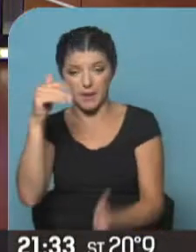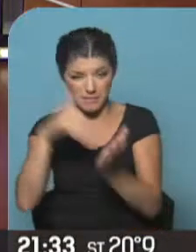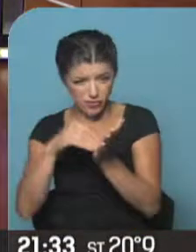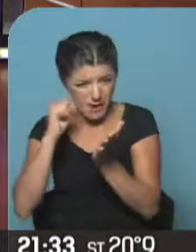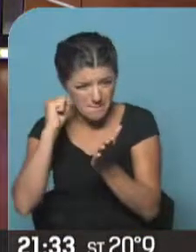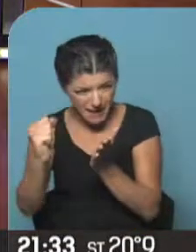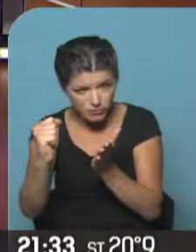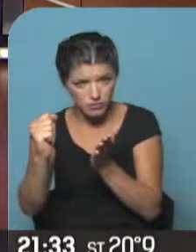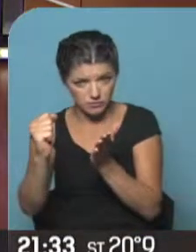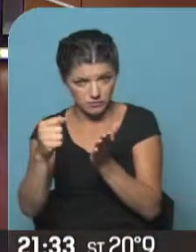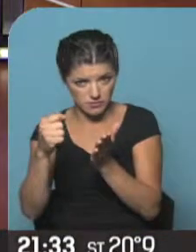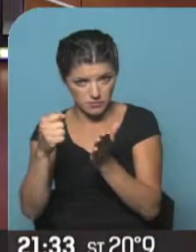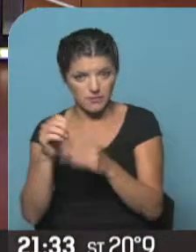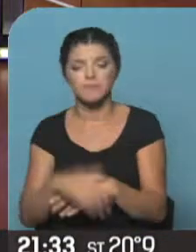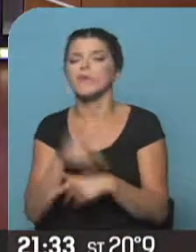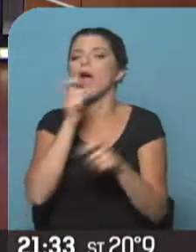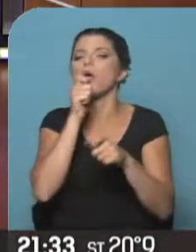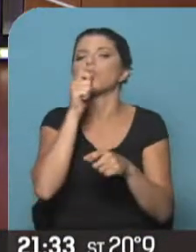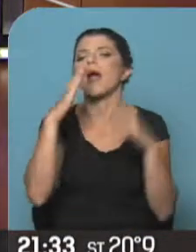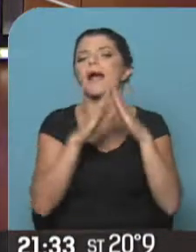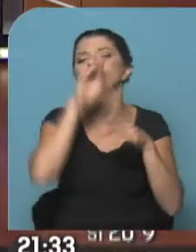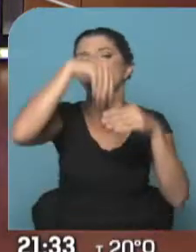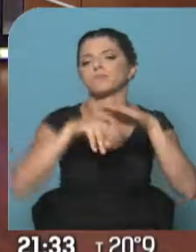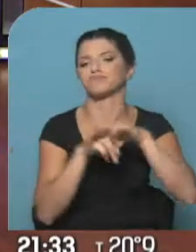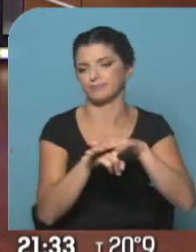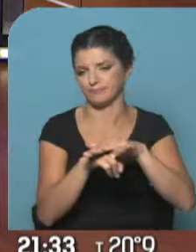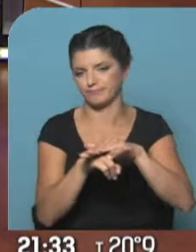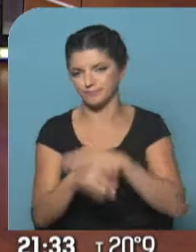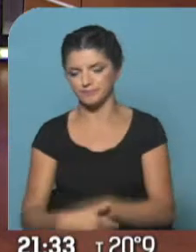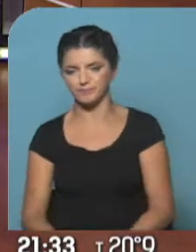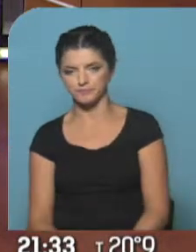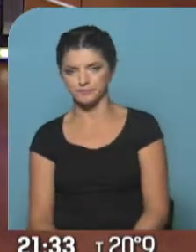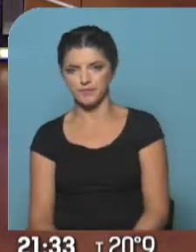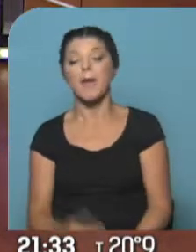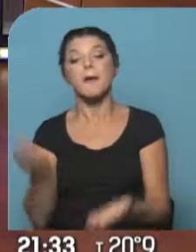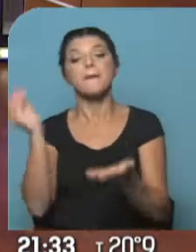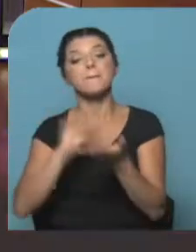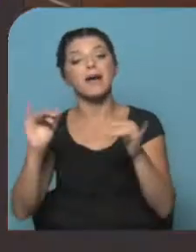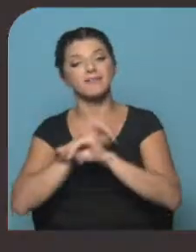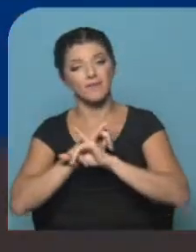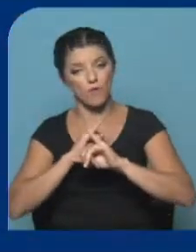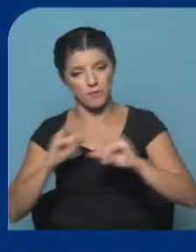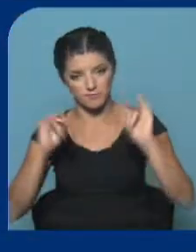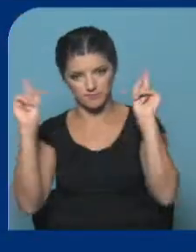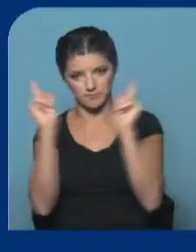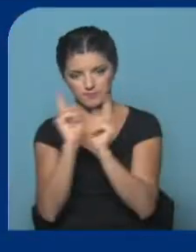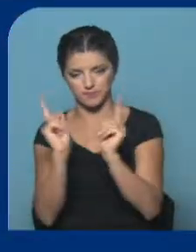tramitación irregular de internaciones domiciliarias. Tenemos más información en una nueva síntesis.